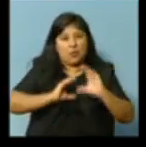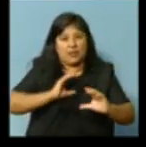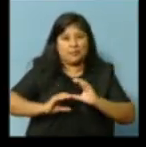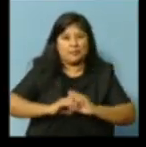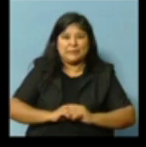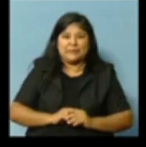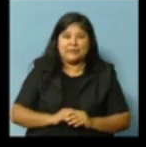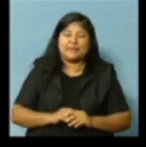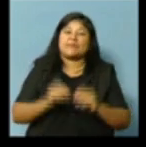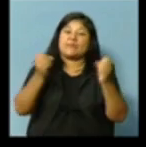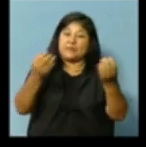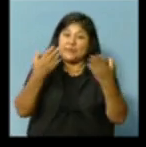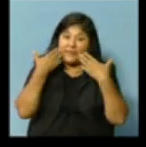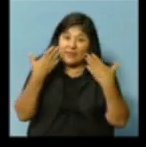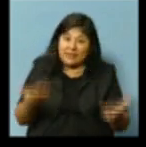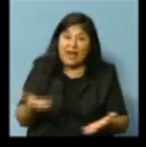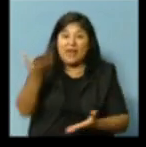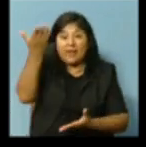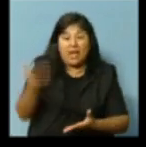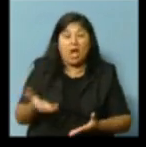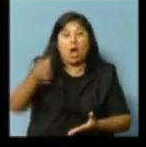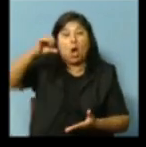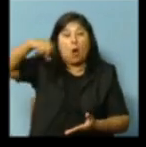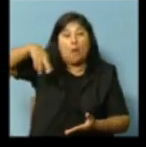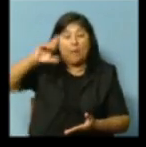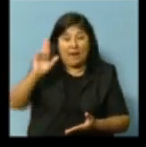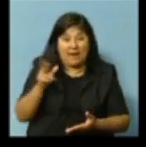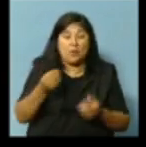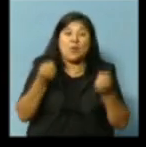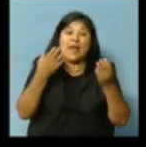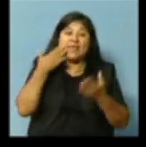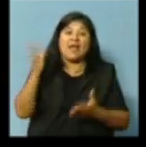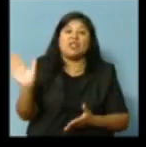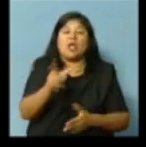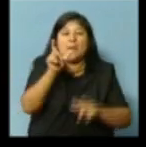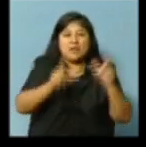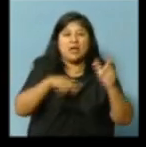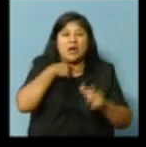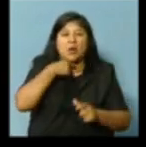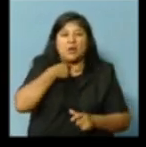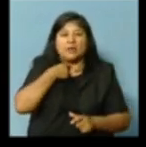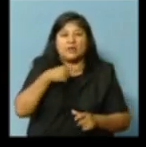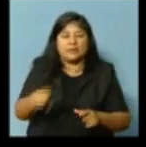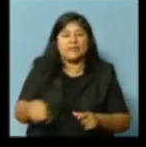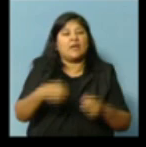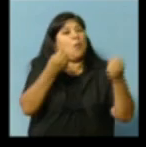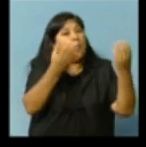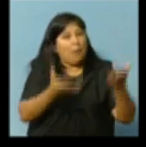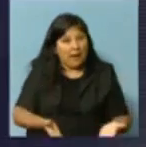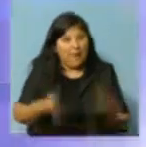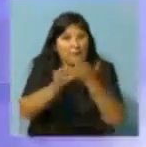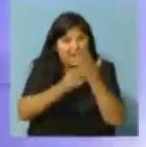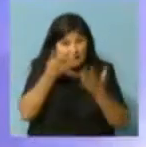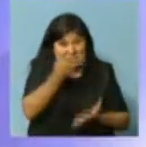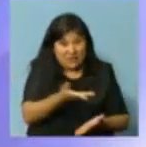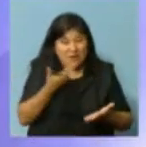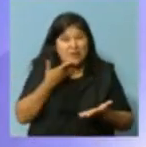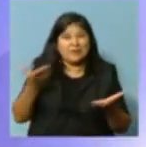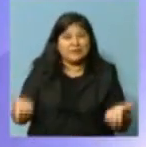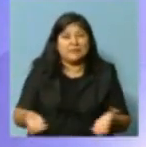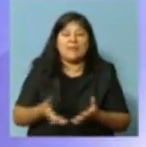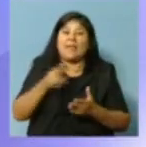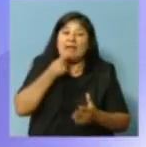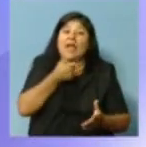tal vez sumar y muy buenas tardes a todos los jujeños con ministro queremos conocer más